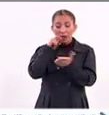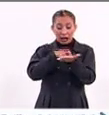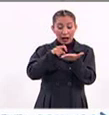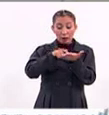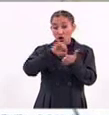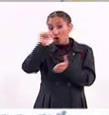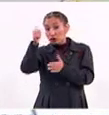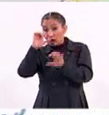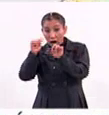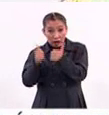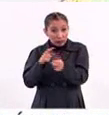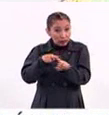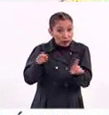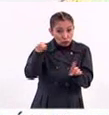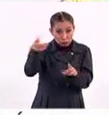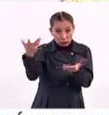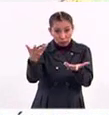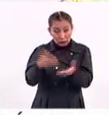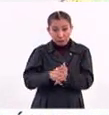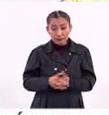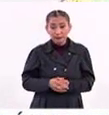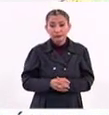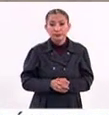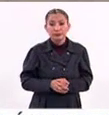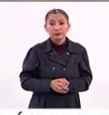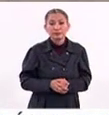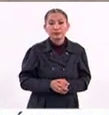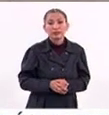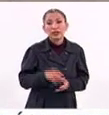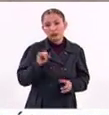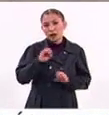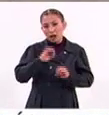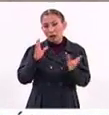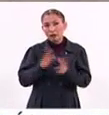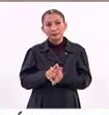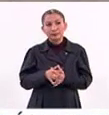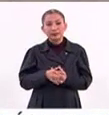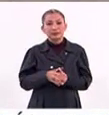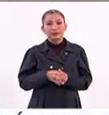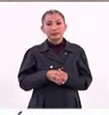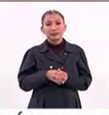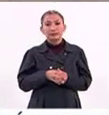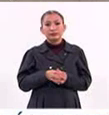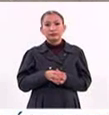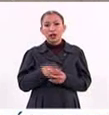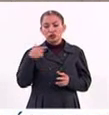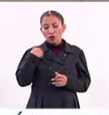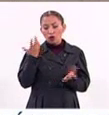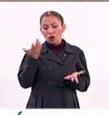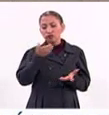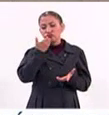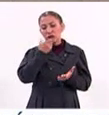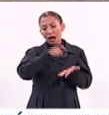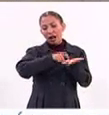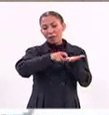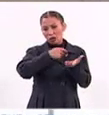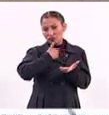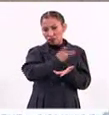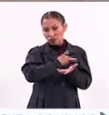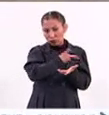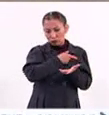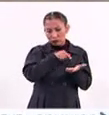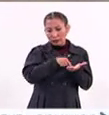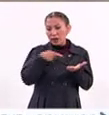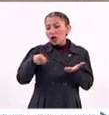grabado, ¿haces otro tipo de expresión plástica? Sí, desde luego. Bueno, me quedo con la tradición del grabado, pero